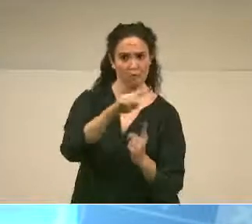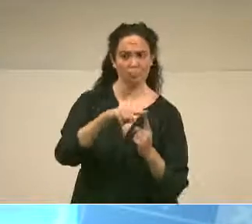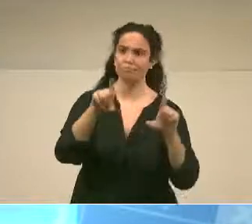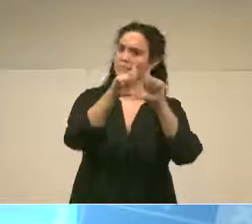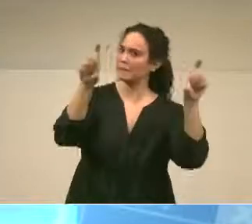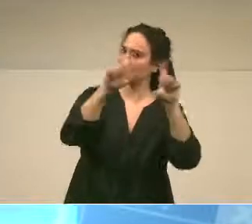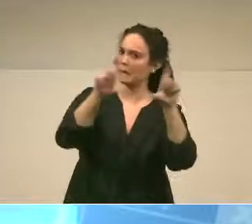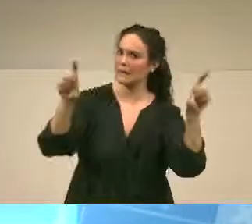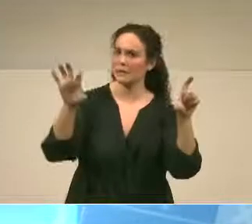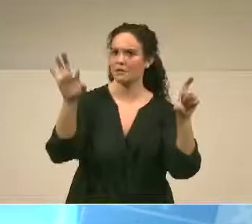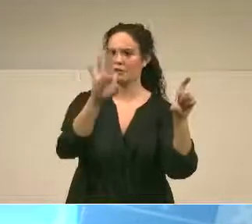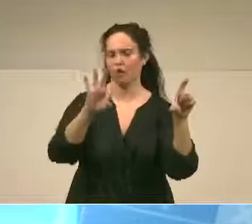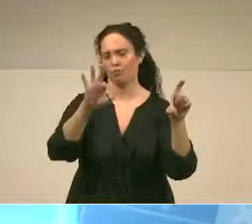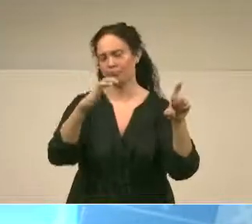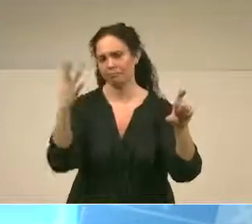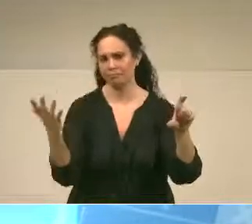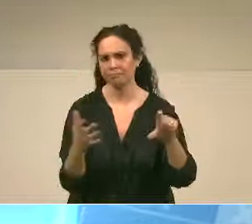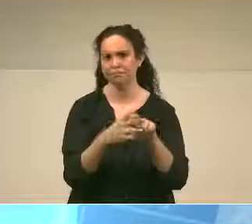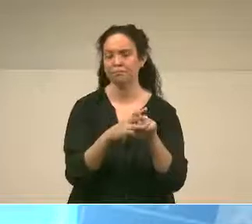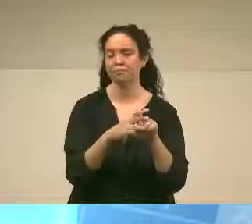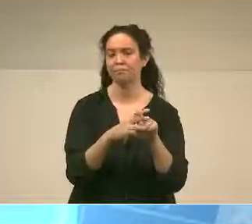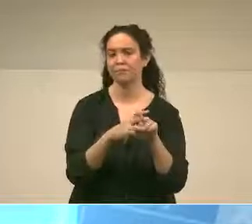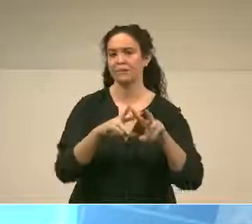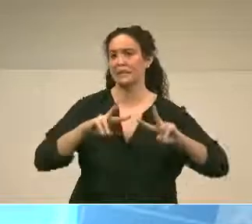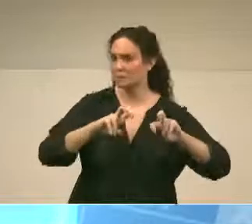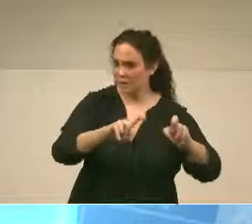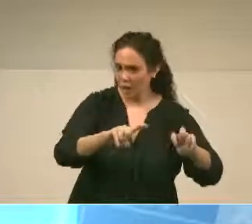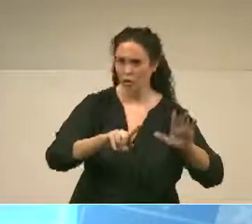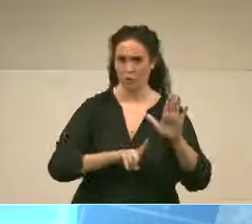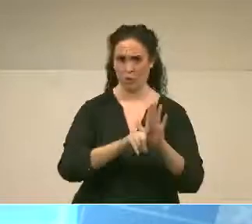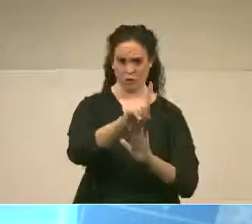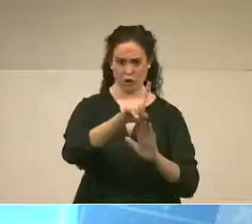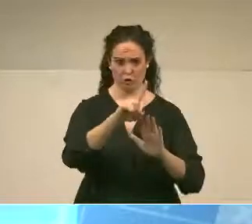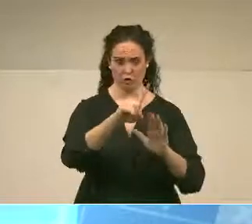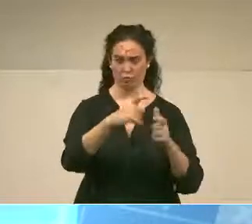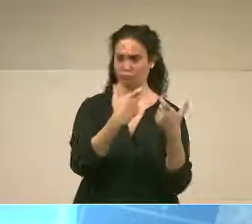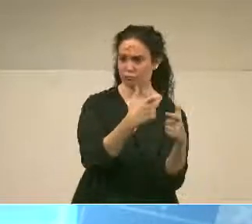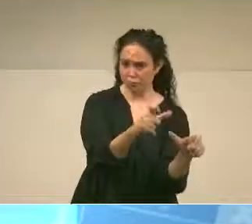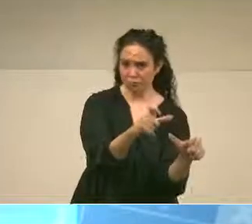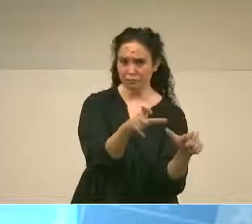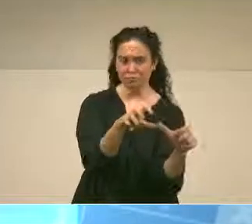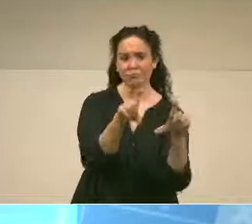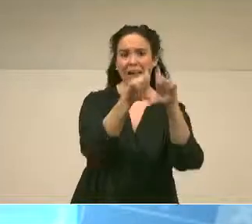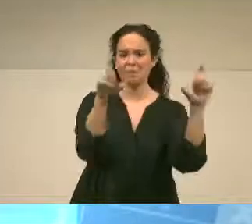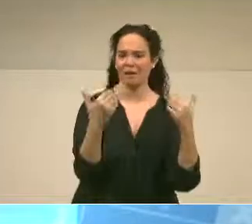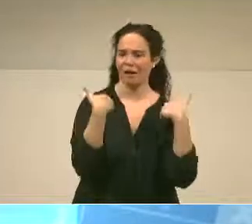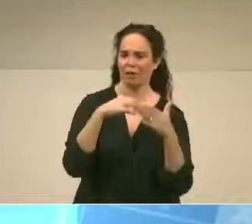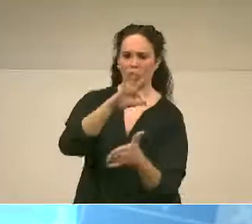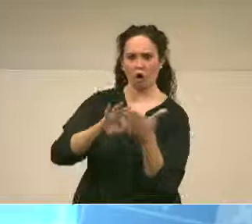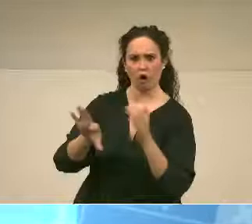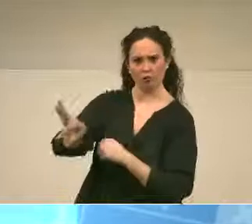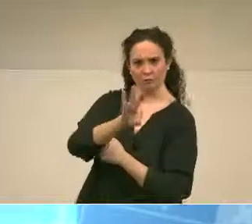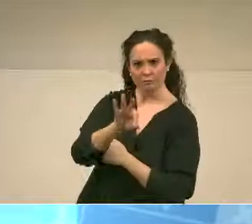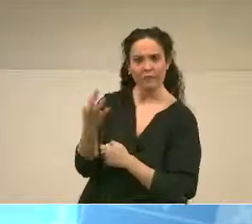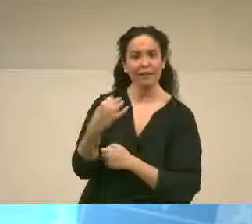edo enpresetako IGE unitateetan, doktoreak diren pertsonak, eta horretarako